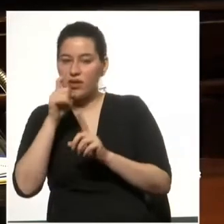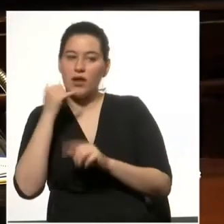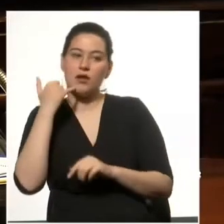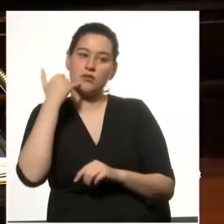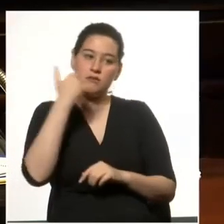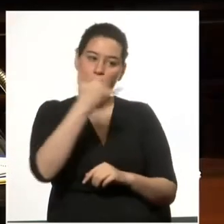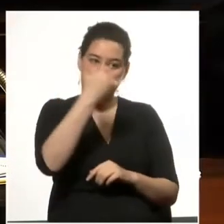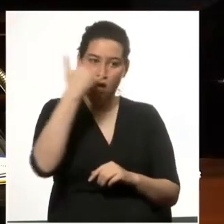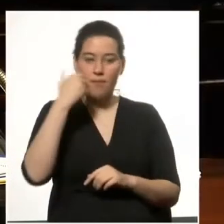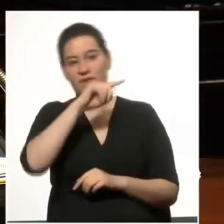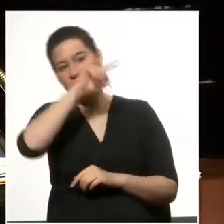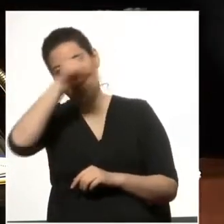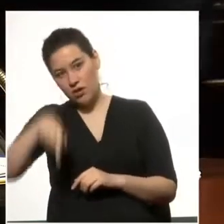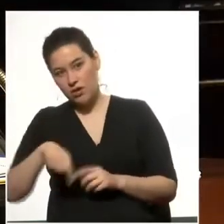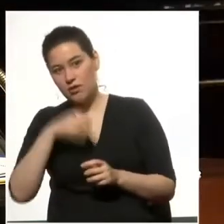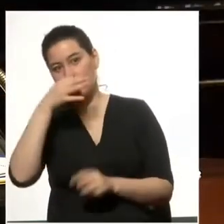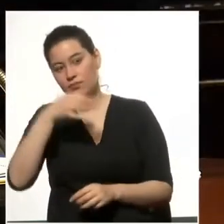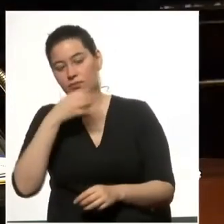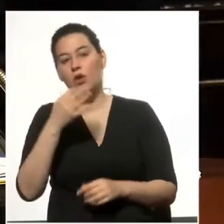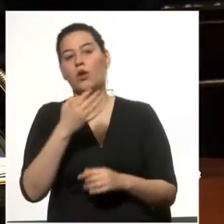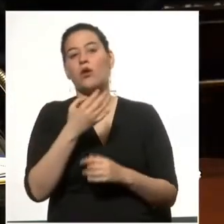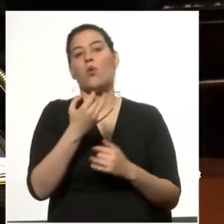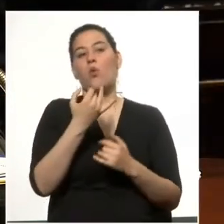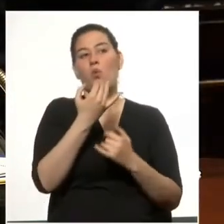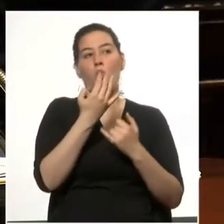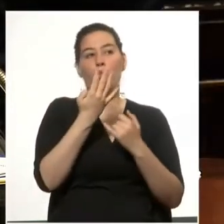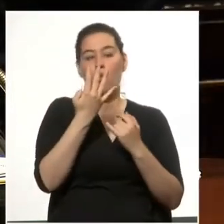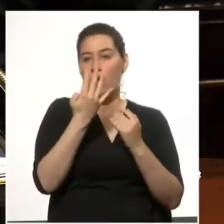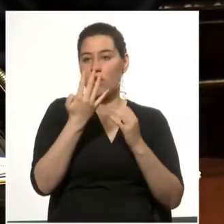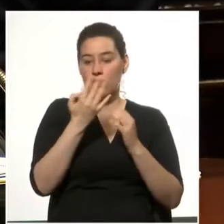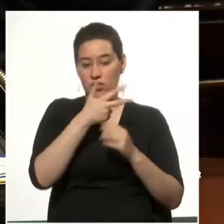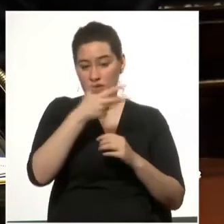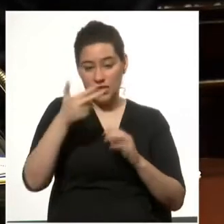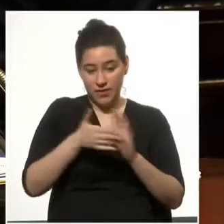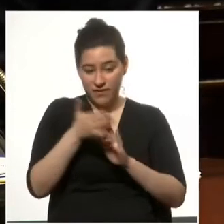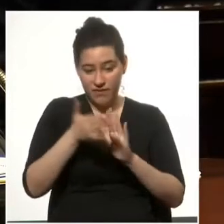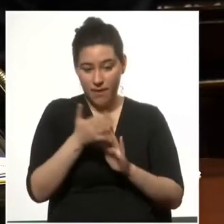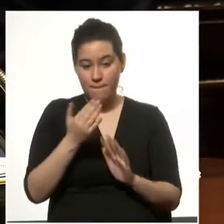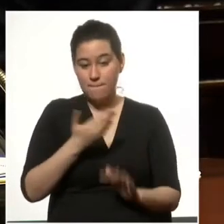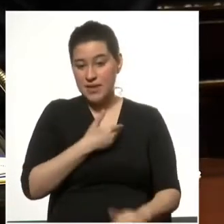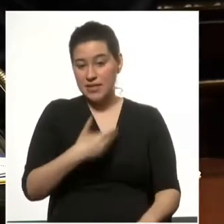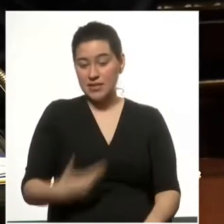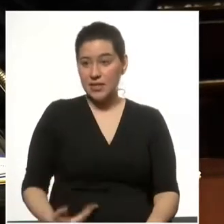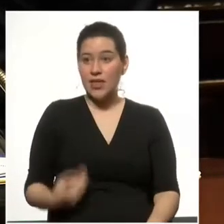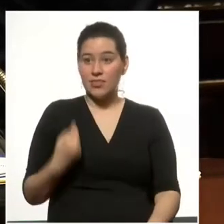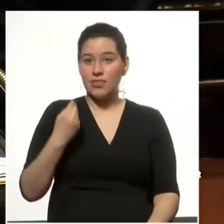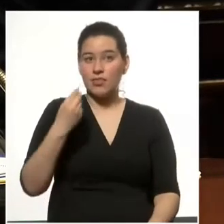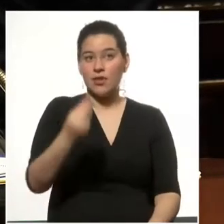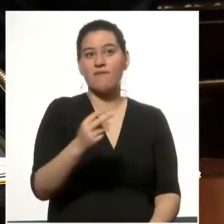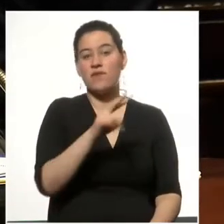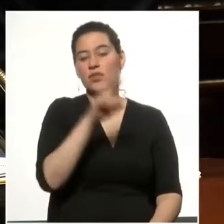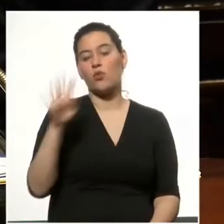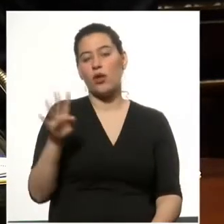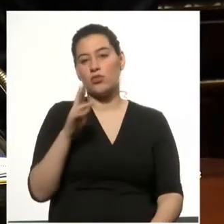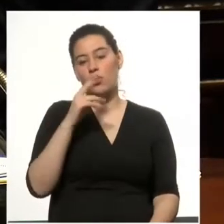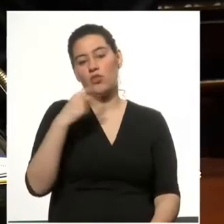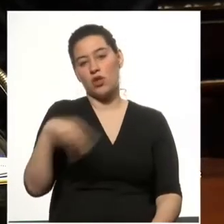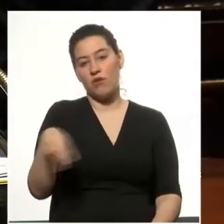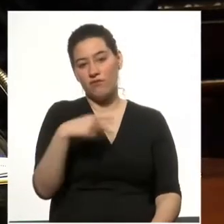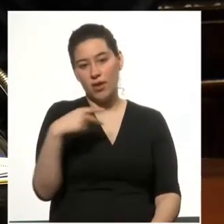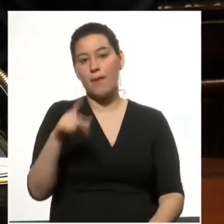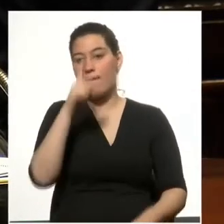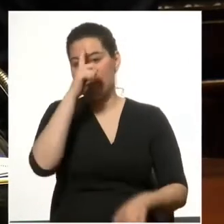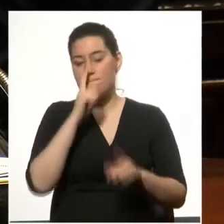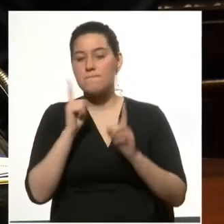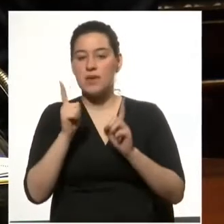audiencia. 4 días después de las elecciones nacionales y a escasas 3 semanas de las elecciones presidenciales, el 24 de noviembre, el fiscal Morosoli,